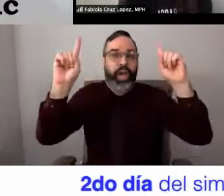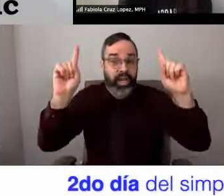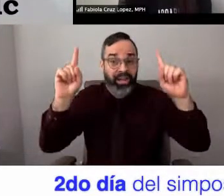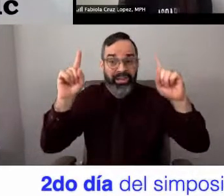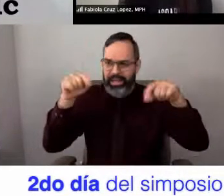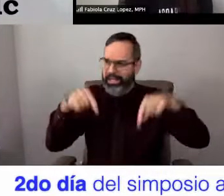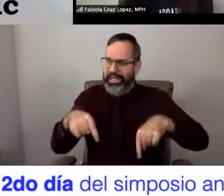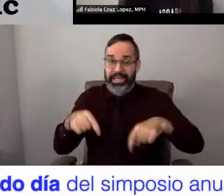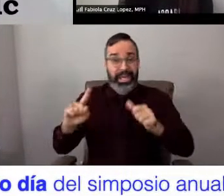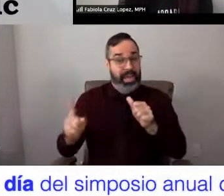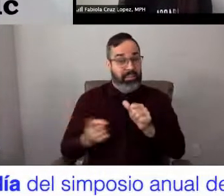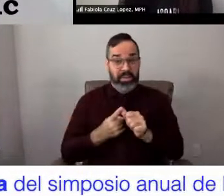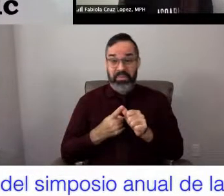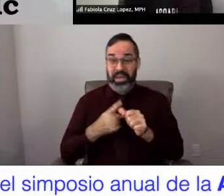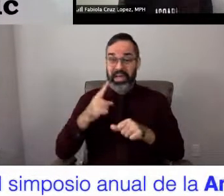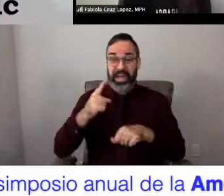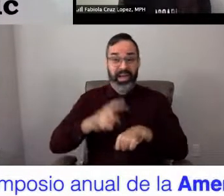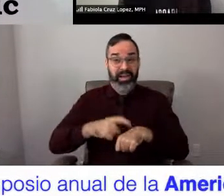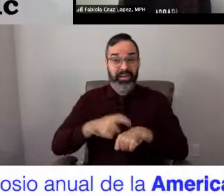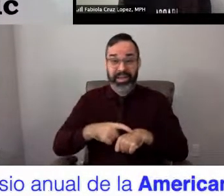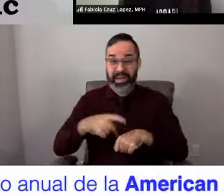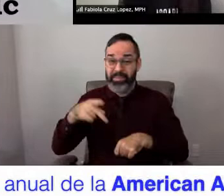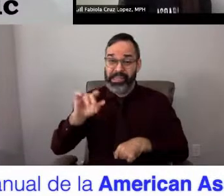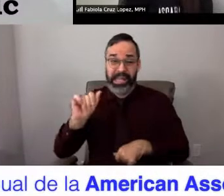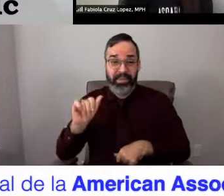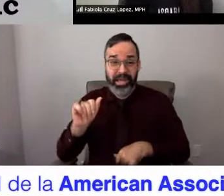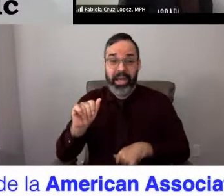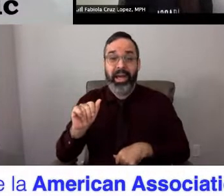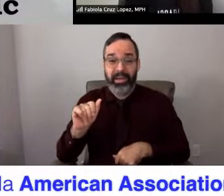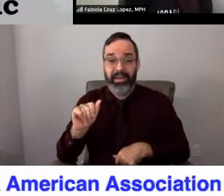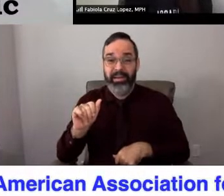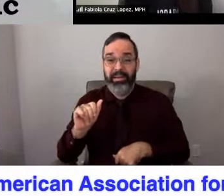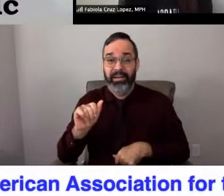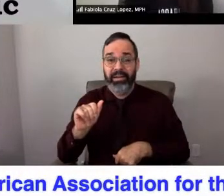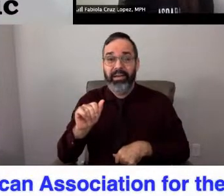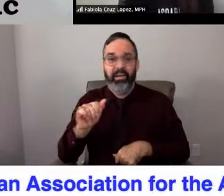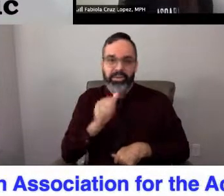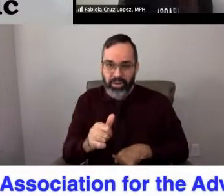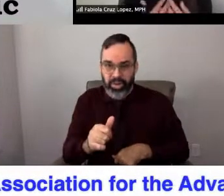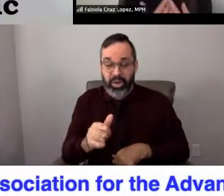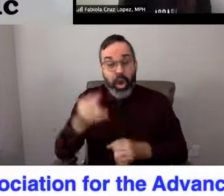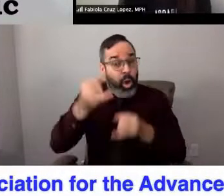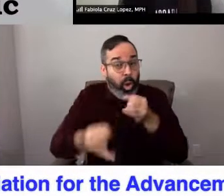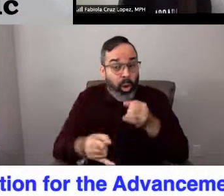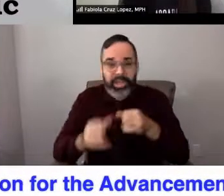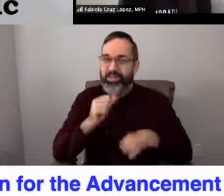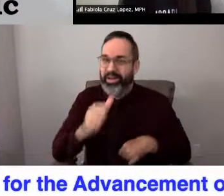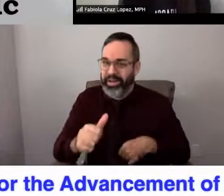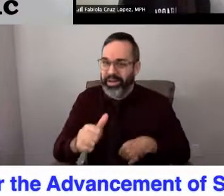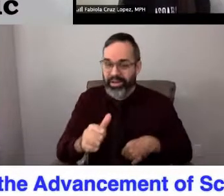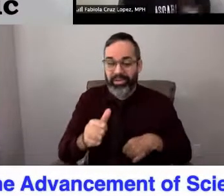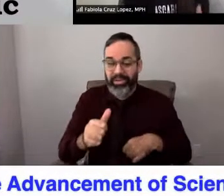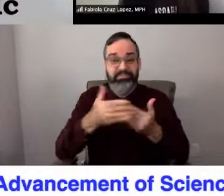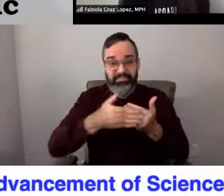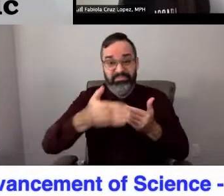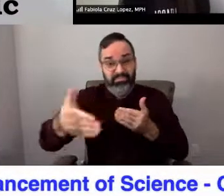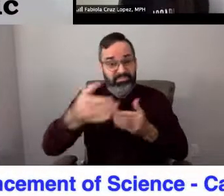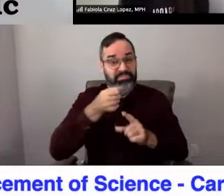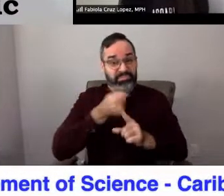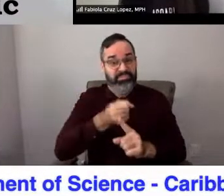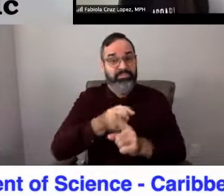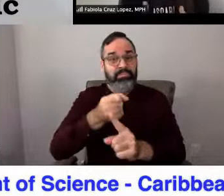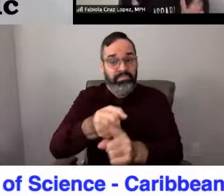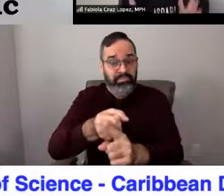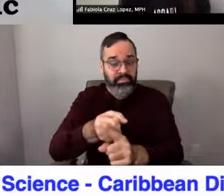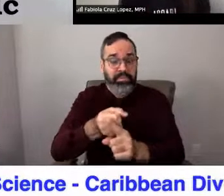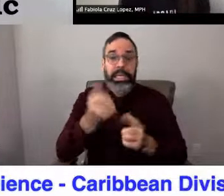primera pandemia, no va a ser la última, vienen muchas más y es responsabilidad de nosotros, quizás no es ahora en